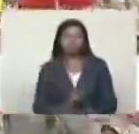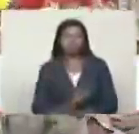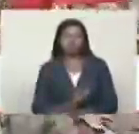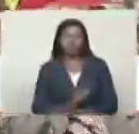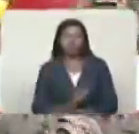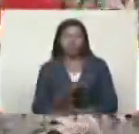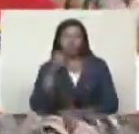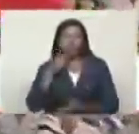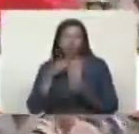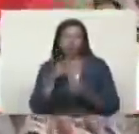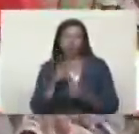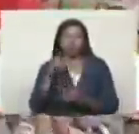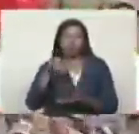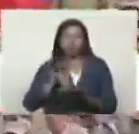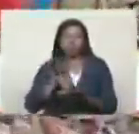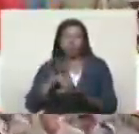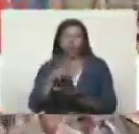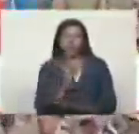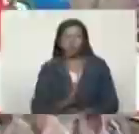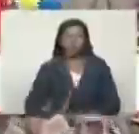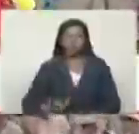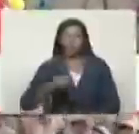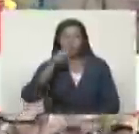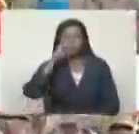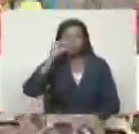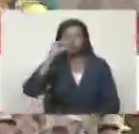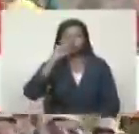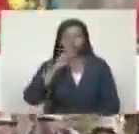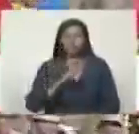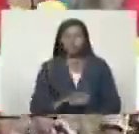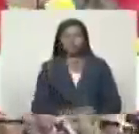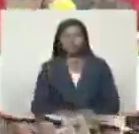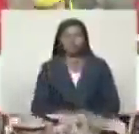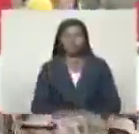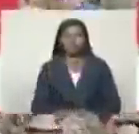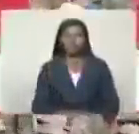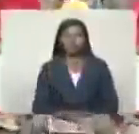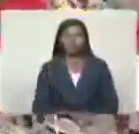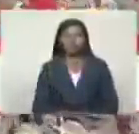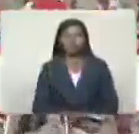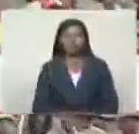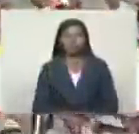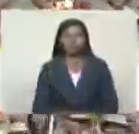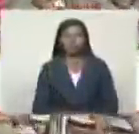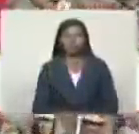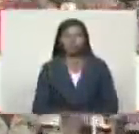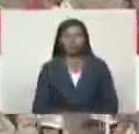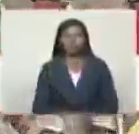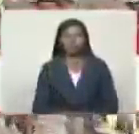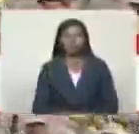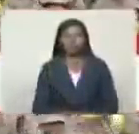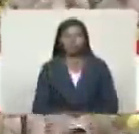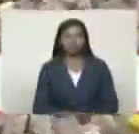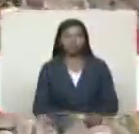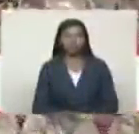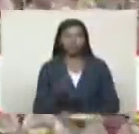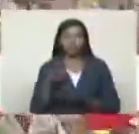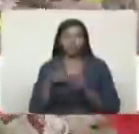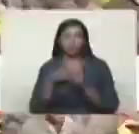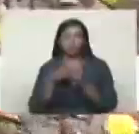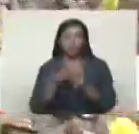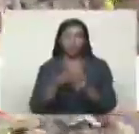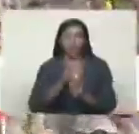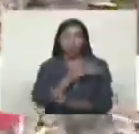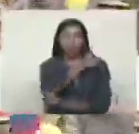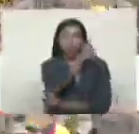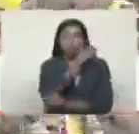el ciudadano Nicolás Maduro Moros, presidente constitucional de la República Bolivariana de Venezuela, comandante en jefe de la Fuerza Armada